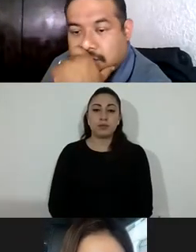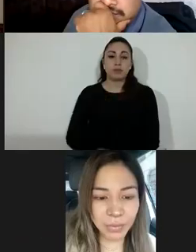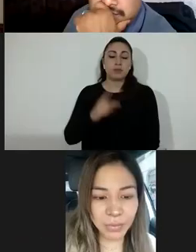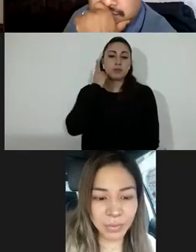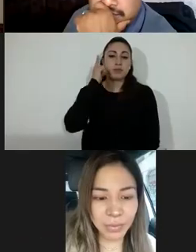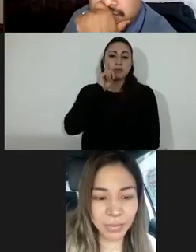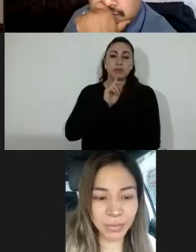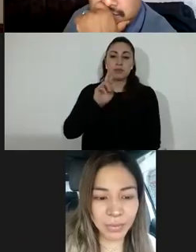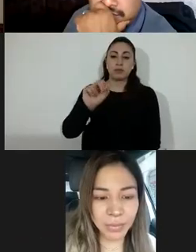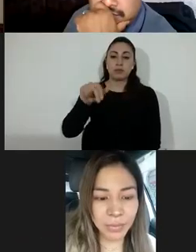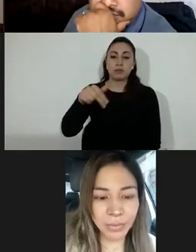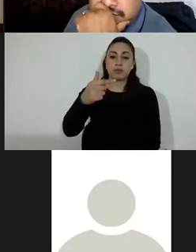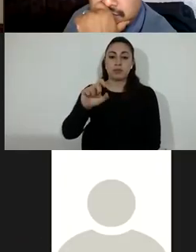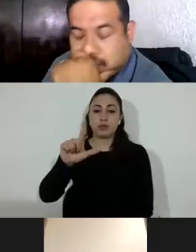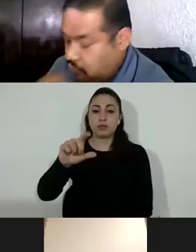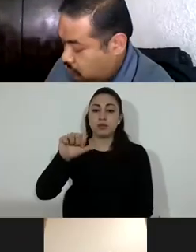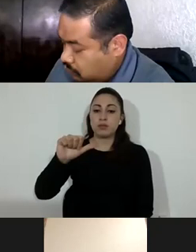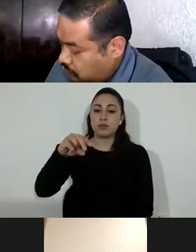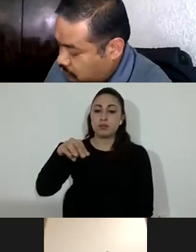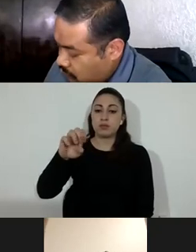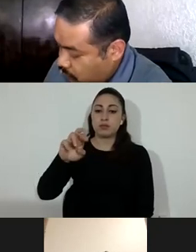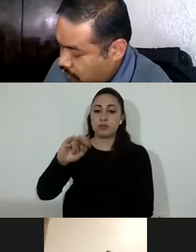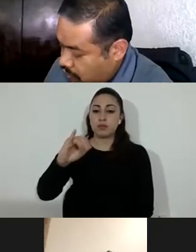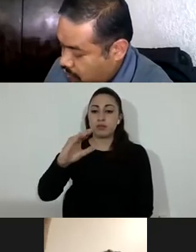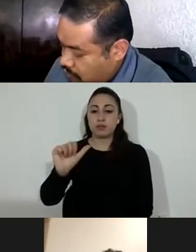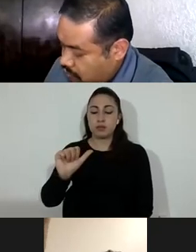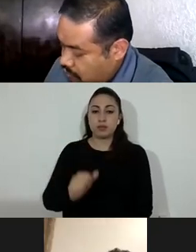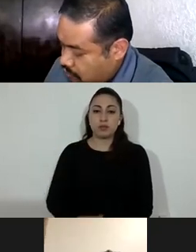Diputada América Alejandra Rangel Lorenzana.